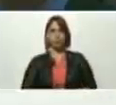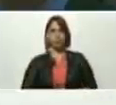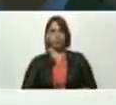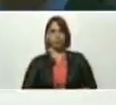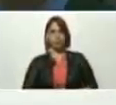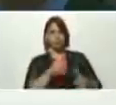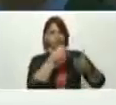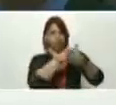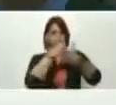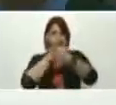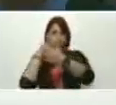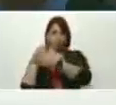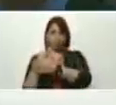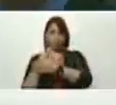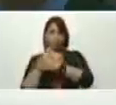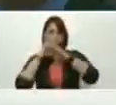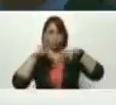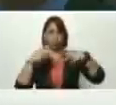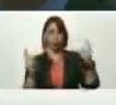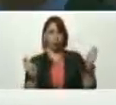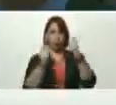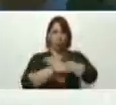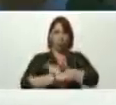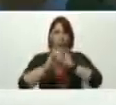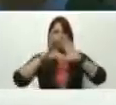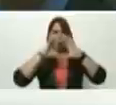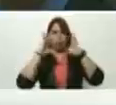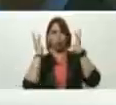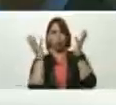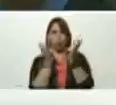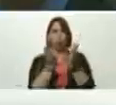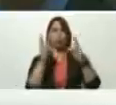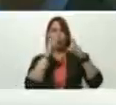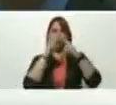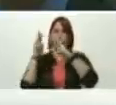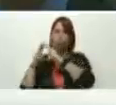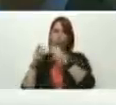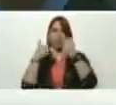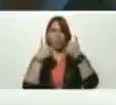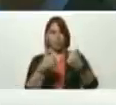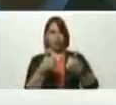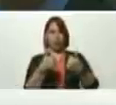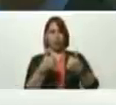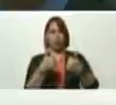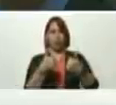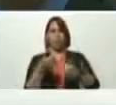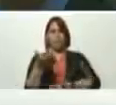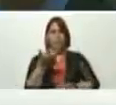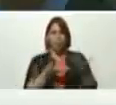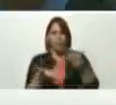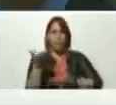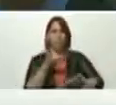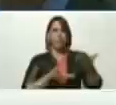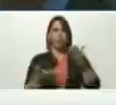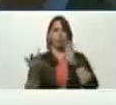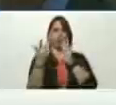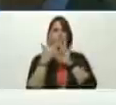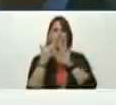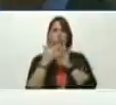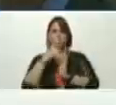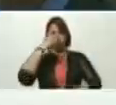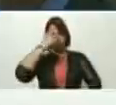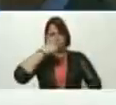de la lucha por la hegemonía en el mundo, conoce muy bien la diplomacia activa, dinámica de